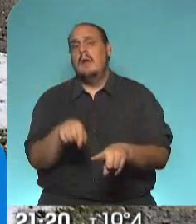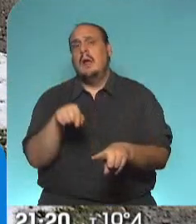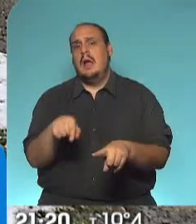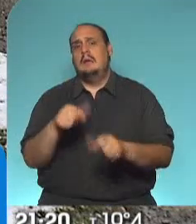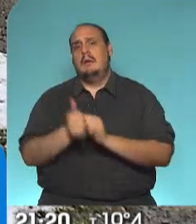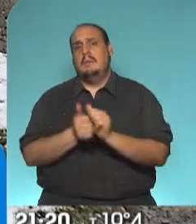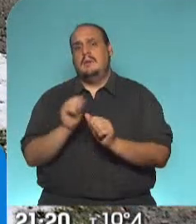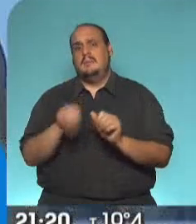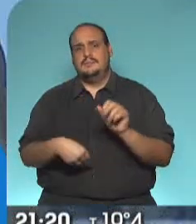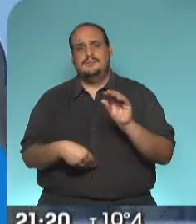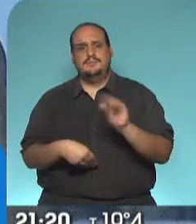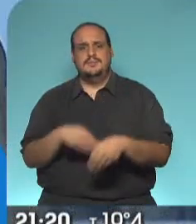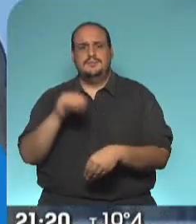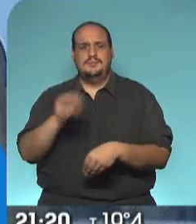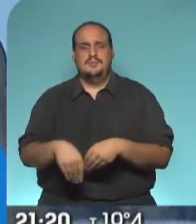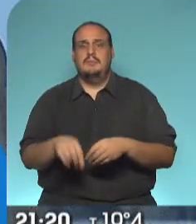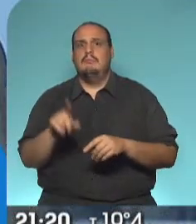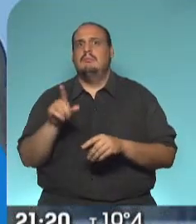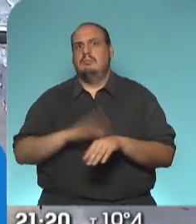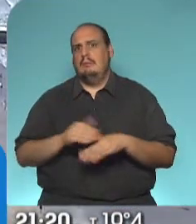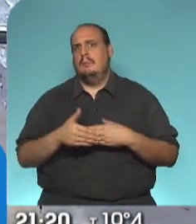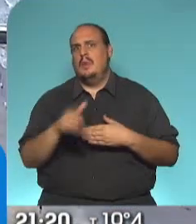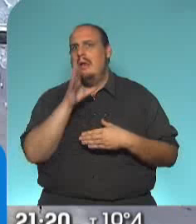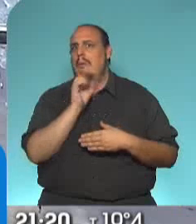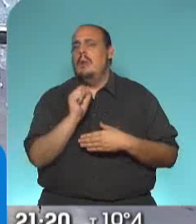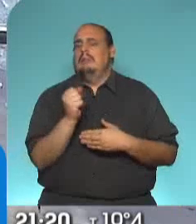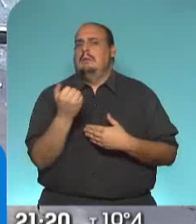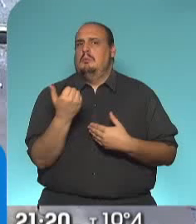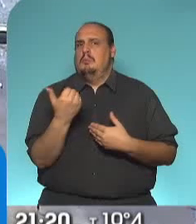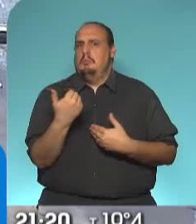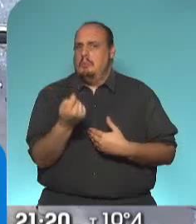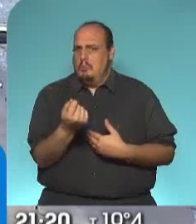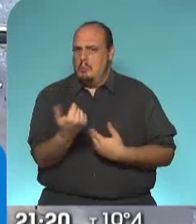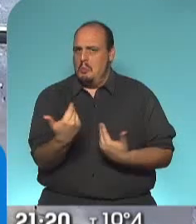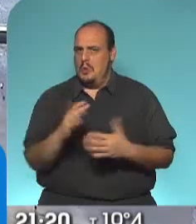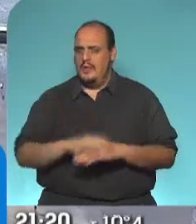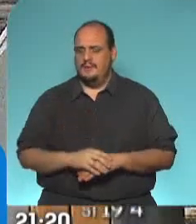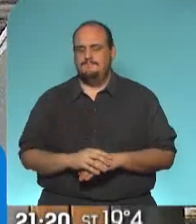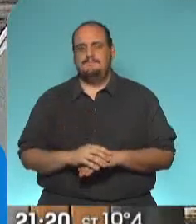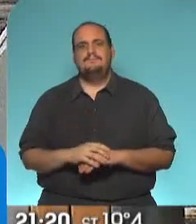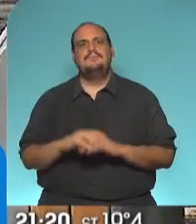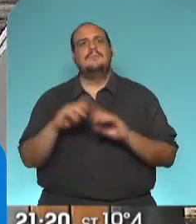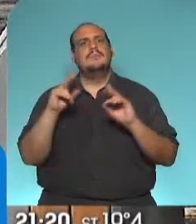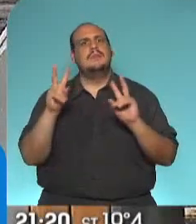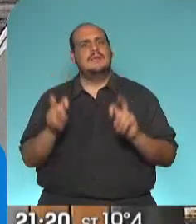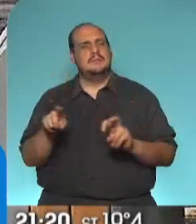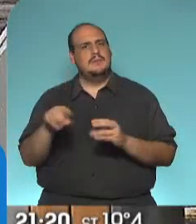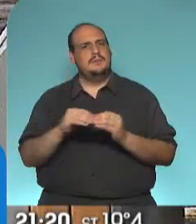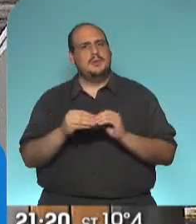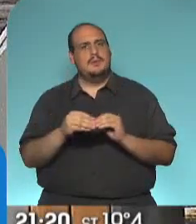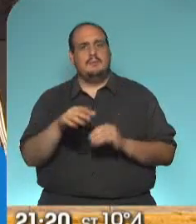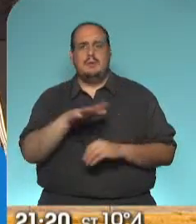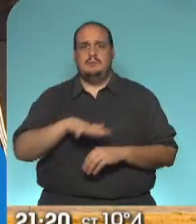caigan empresas que pueden soportar una determinada cantidad de tiempo pero no mucho más pese a las dificultades el sector local